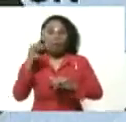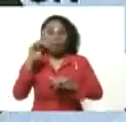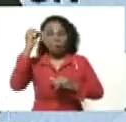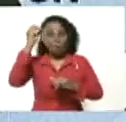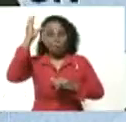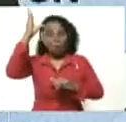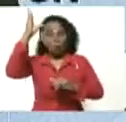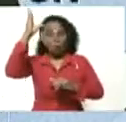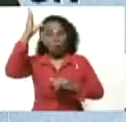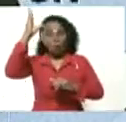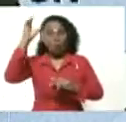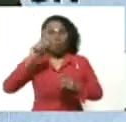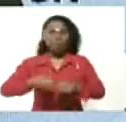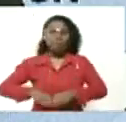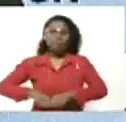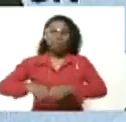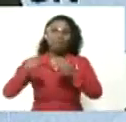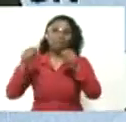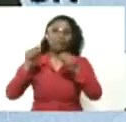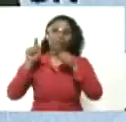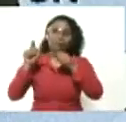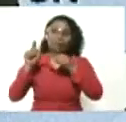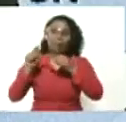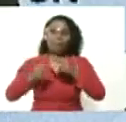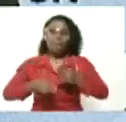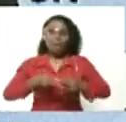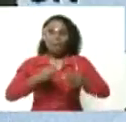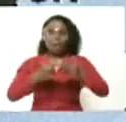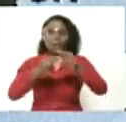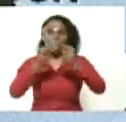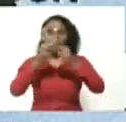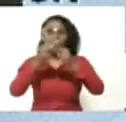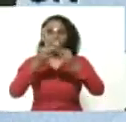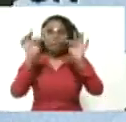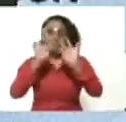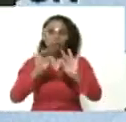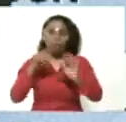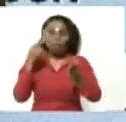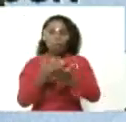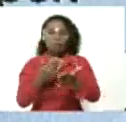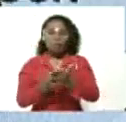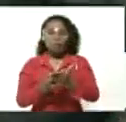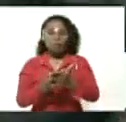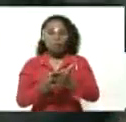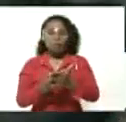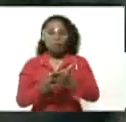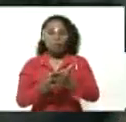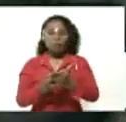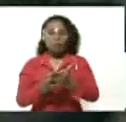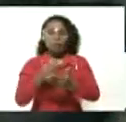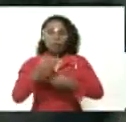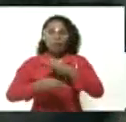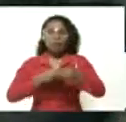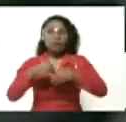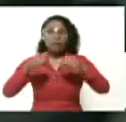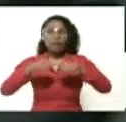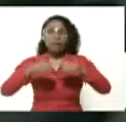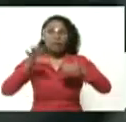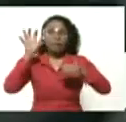de romper esa construcción de sentido que justificaba esta demonización de este